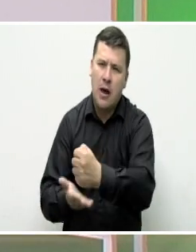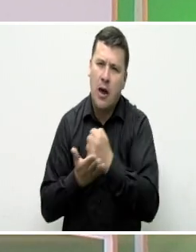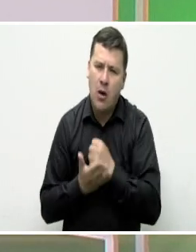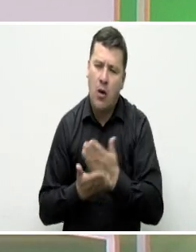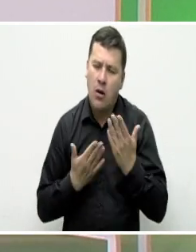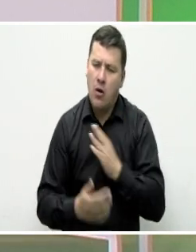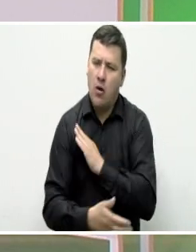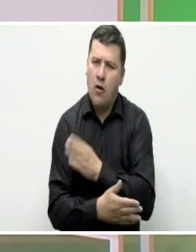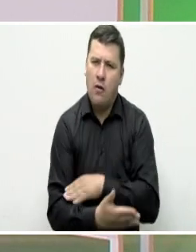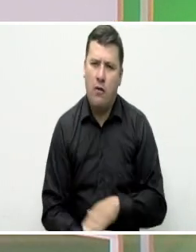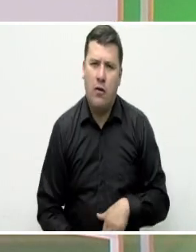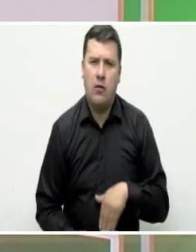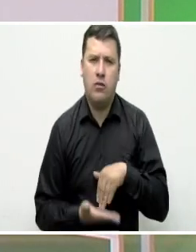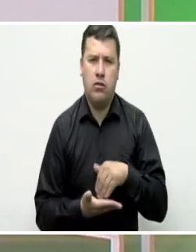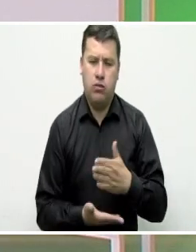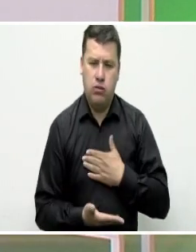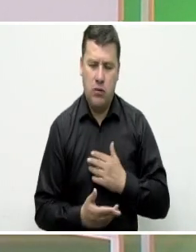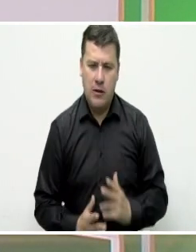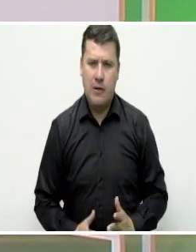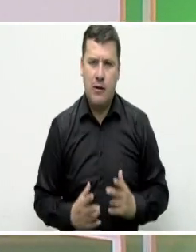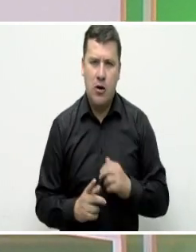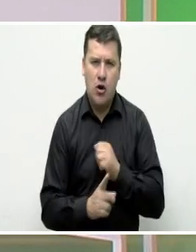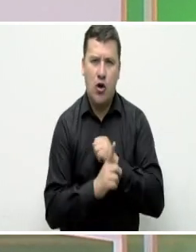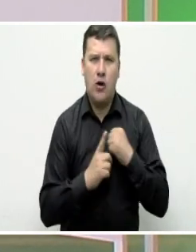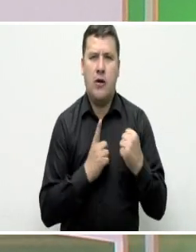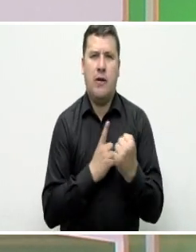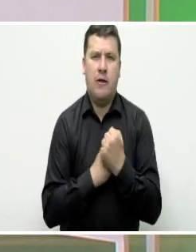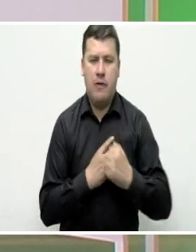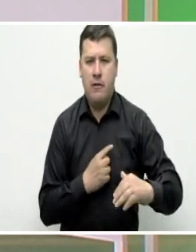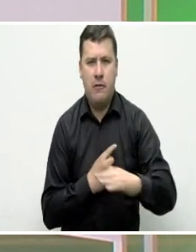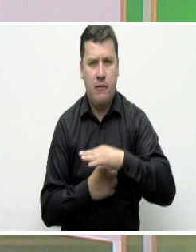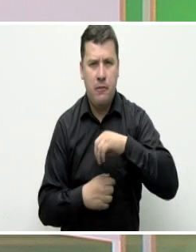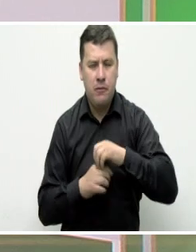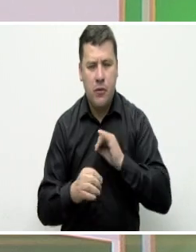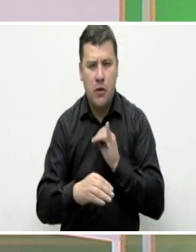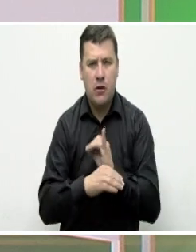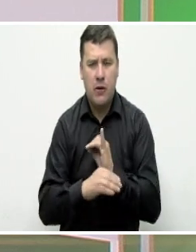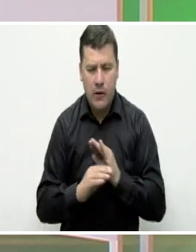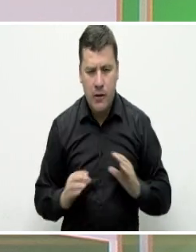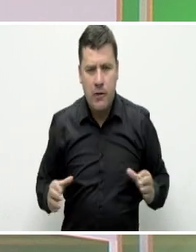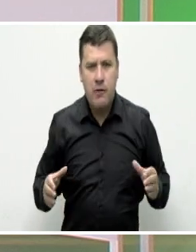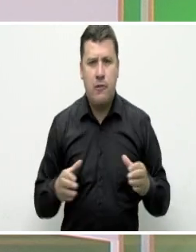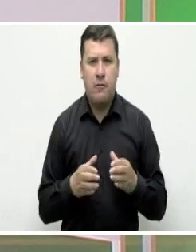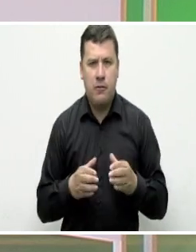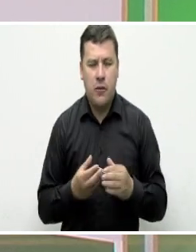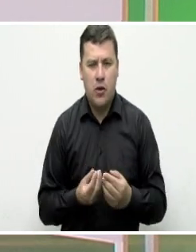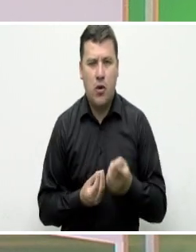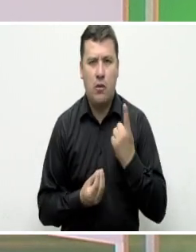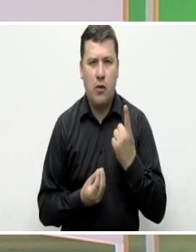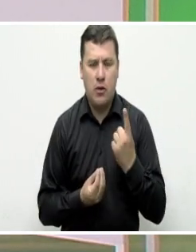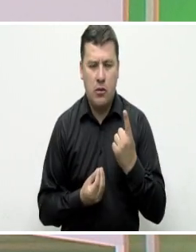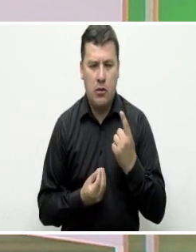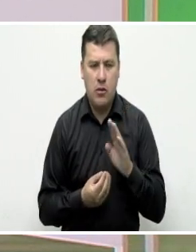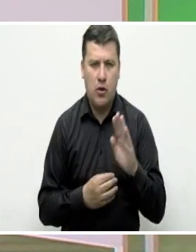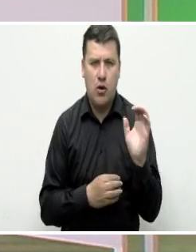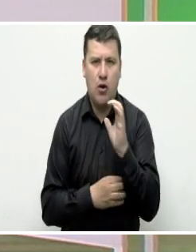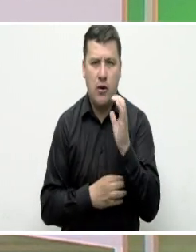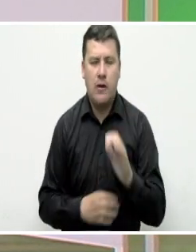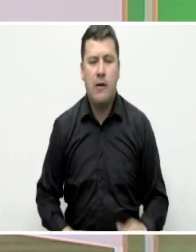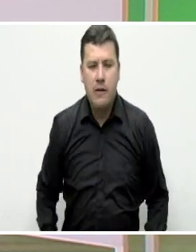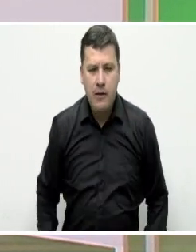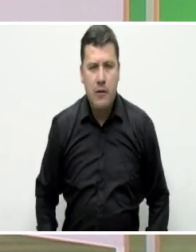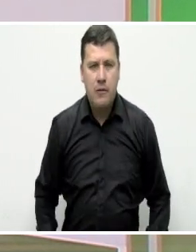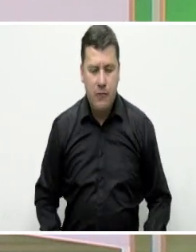a fortalecer nuestra vida en sociedad y la institucionalidad política en Colombia.